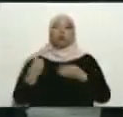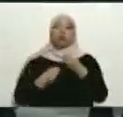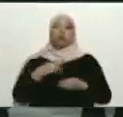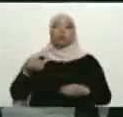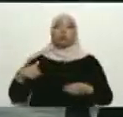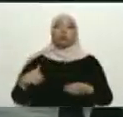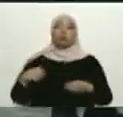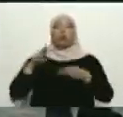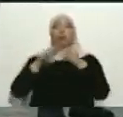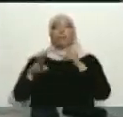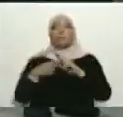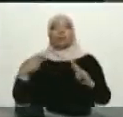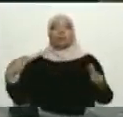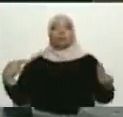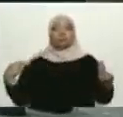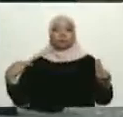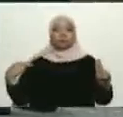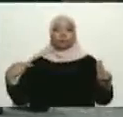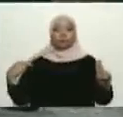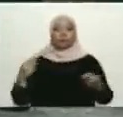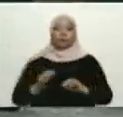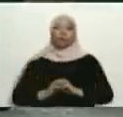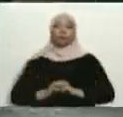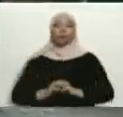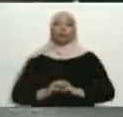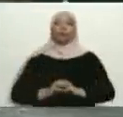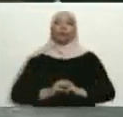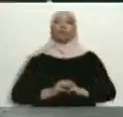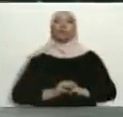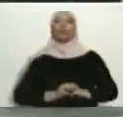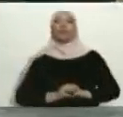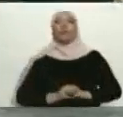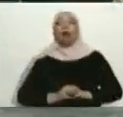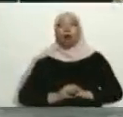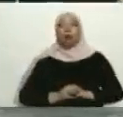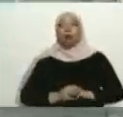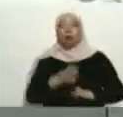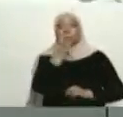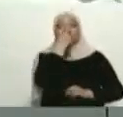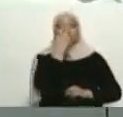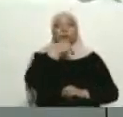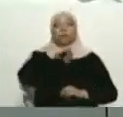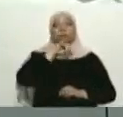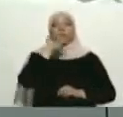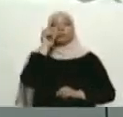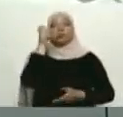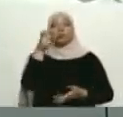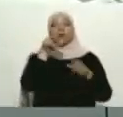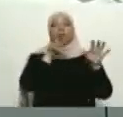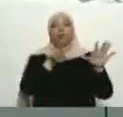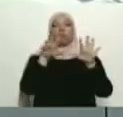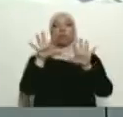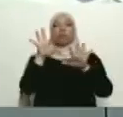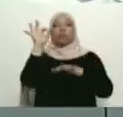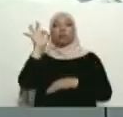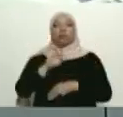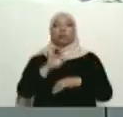en paz el nivel de satisfacción de los sitios visitados de los sitios turísticos llega al